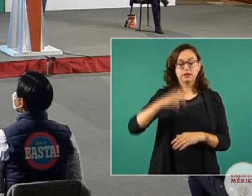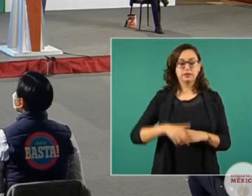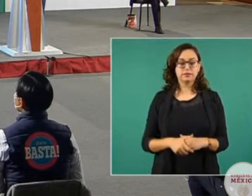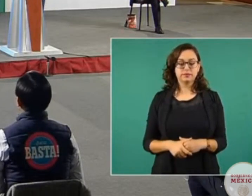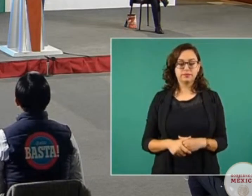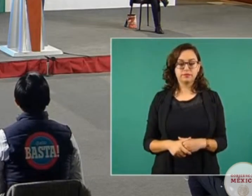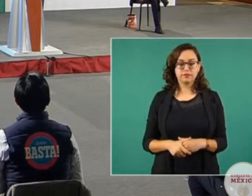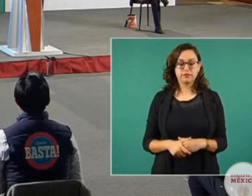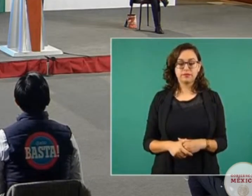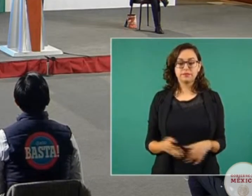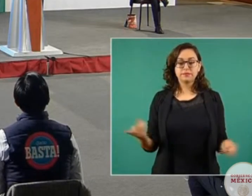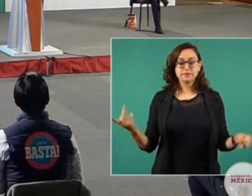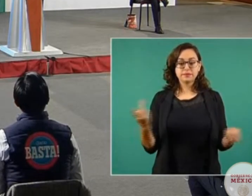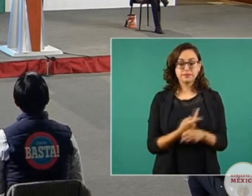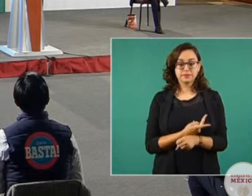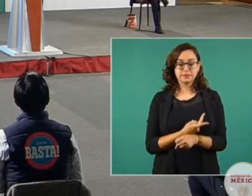Pero se pelearon,